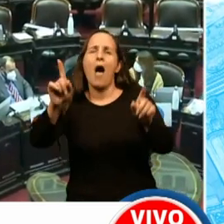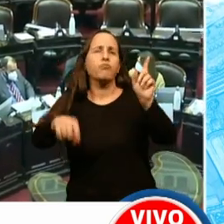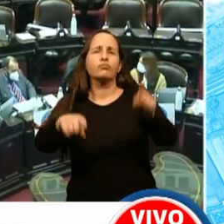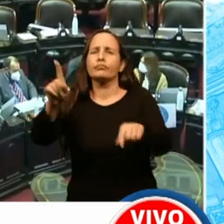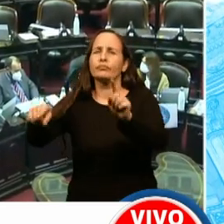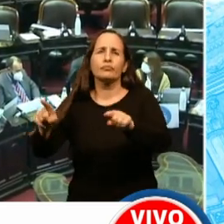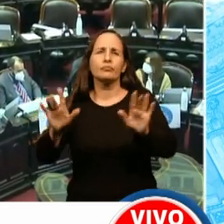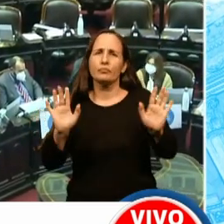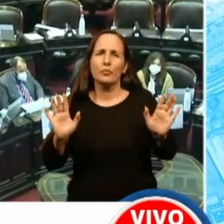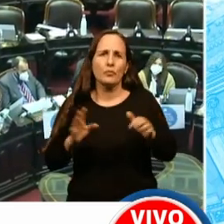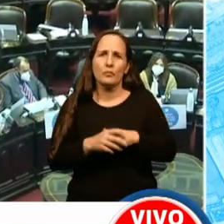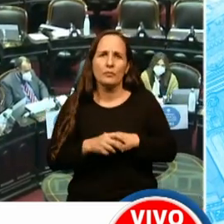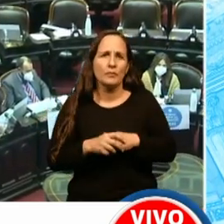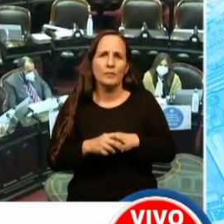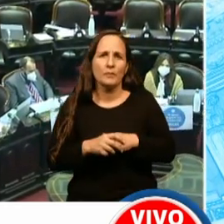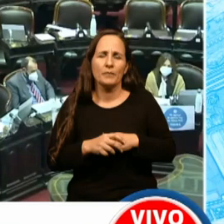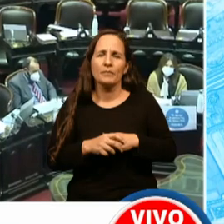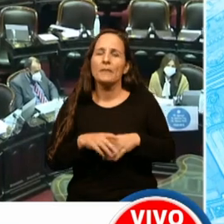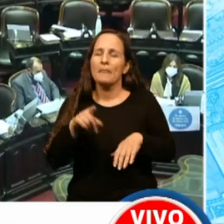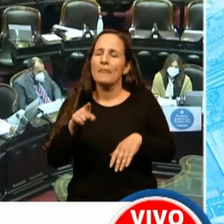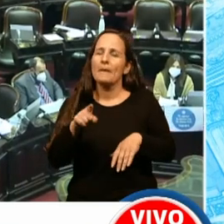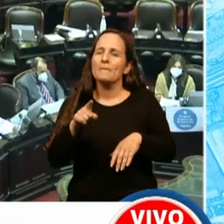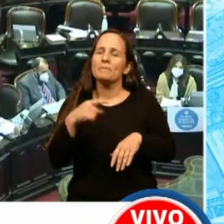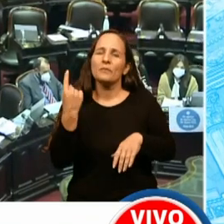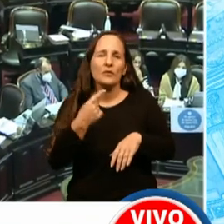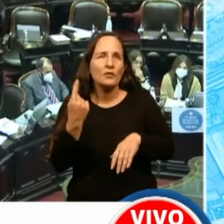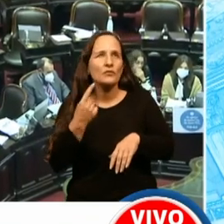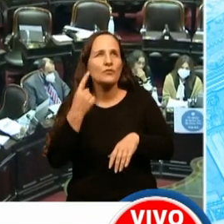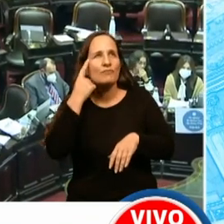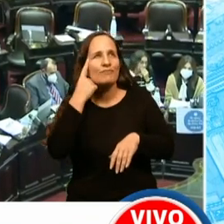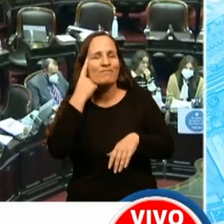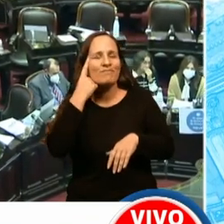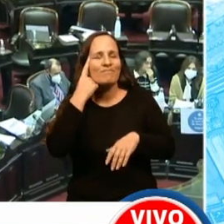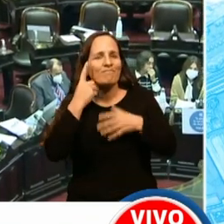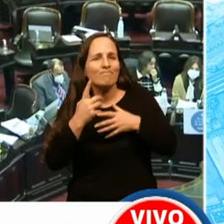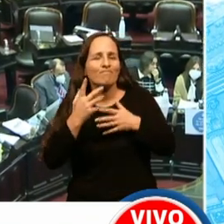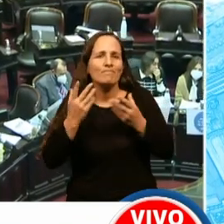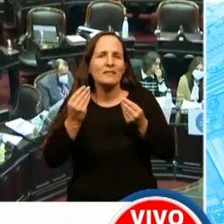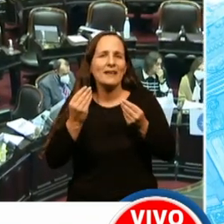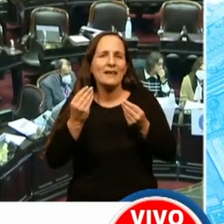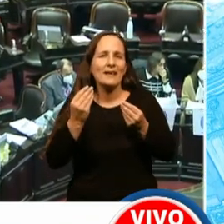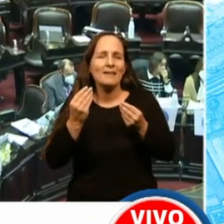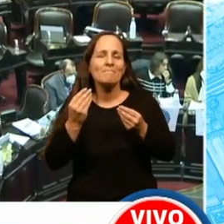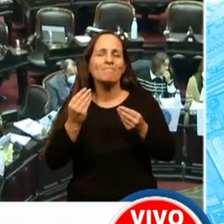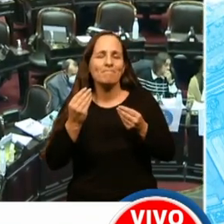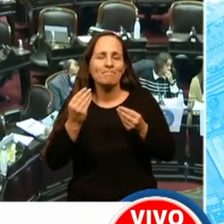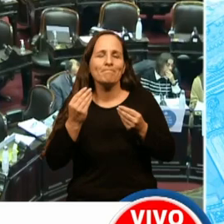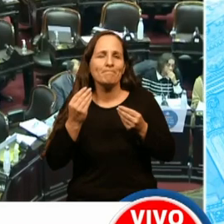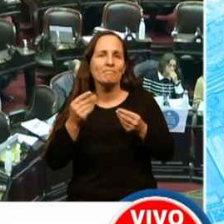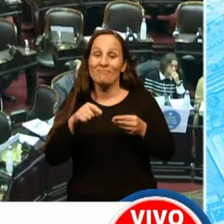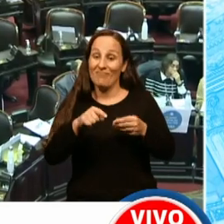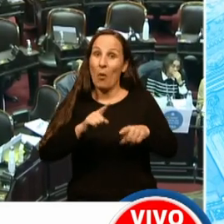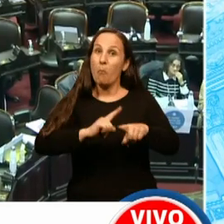realidad simplemente razonamos y yo creo que no hay mejor política